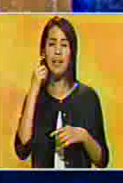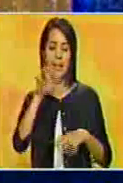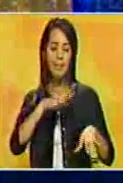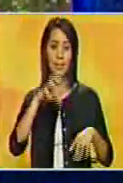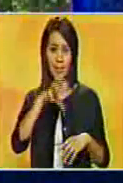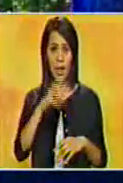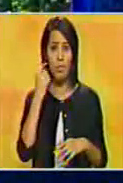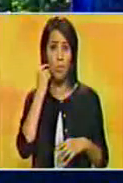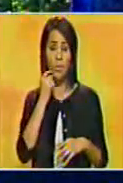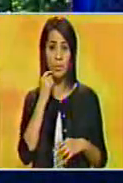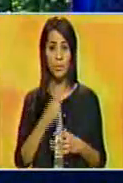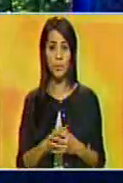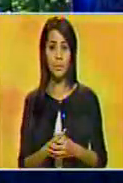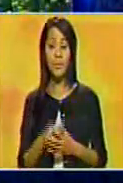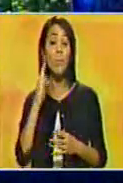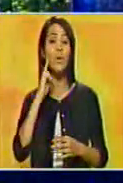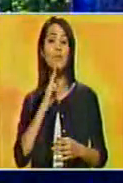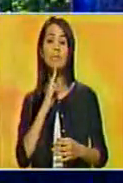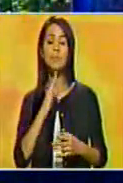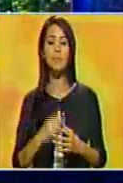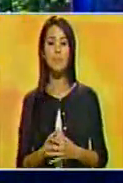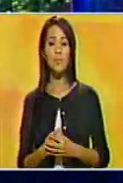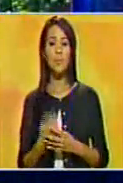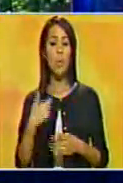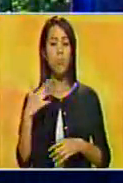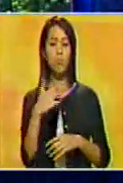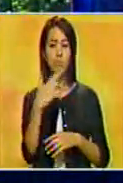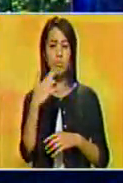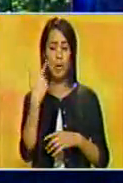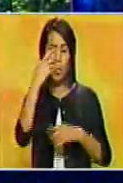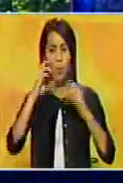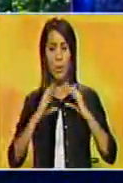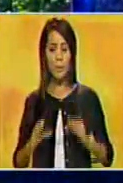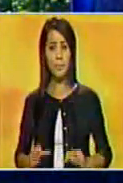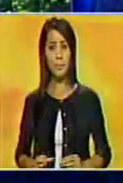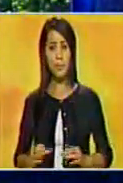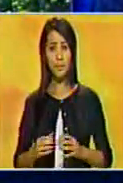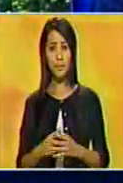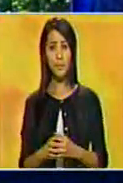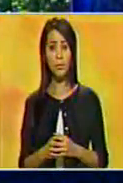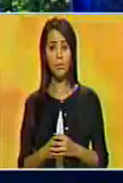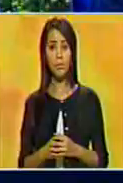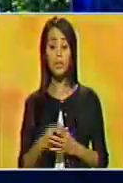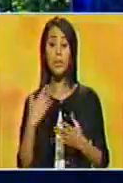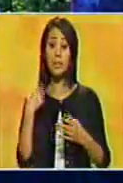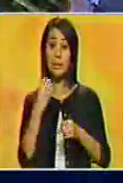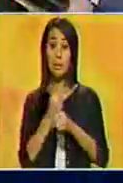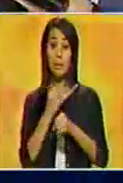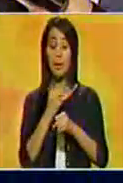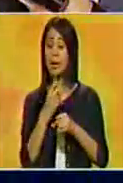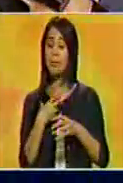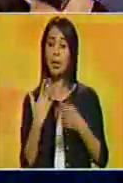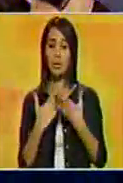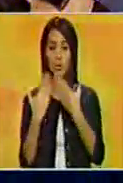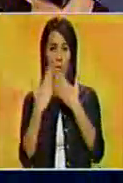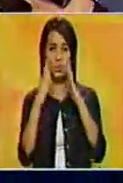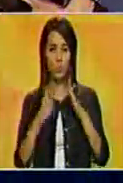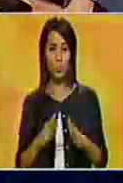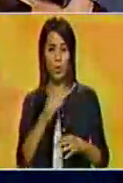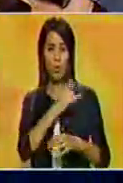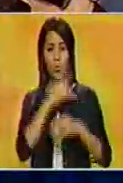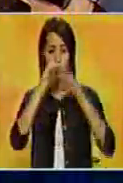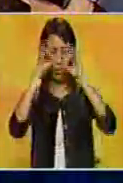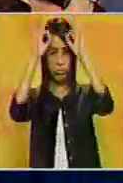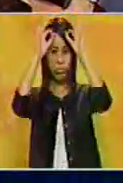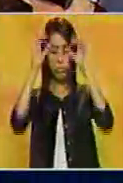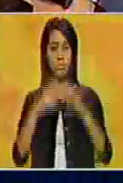heridas por arma de fuego jose arriaza formaba parte del movimiento estudiantil de la ucab y militaba en el partido 20 venezuela el rector de